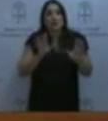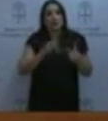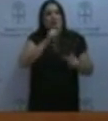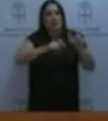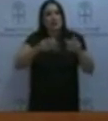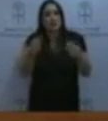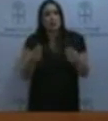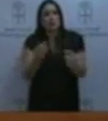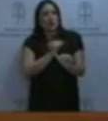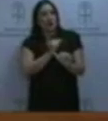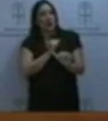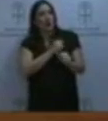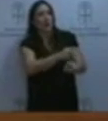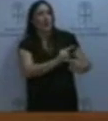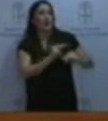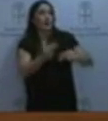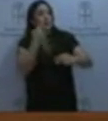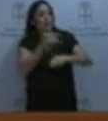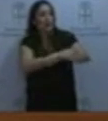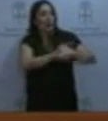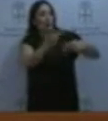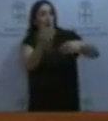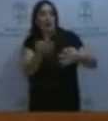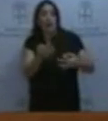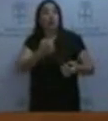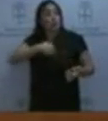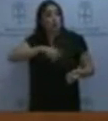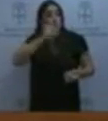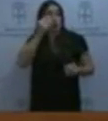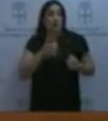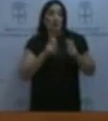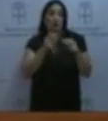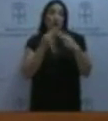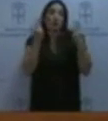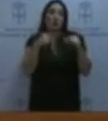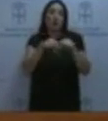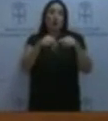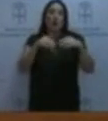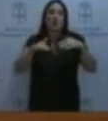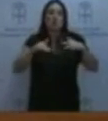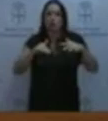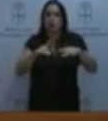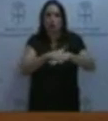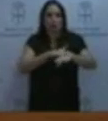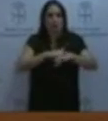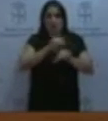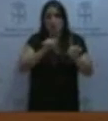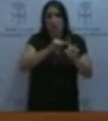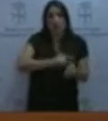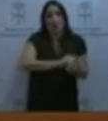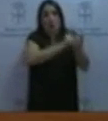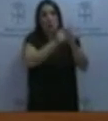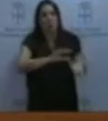personas esperando una respuesta por parte del Gobierno. Para nosotros, que consideramos el sector público como motor fundamental de cambio,